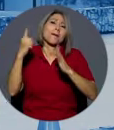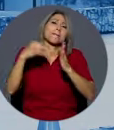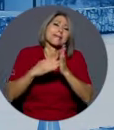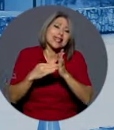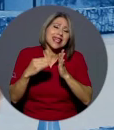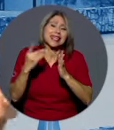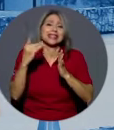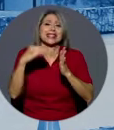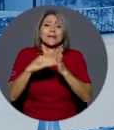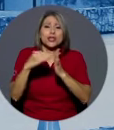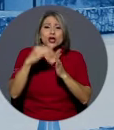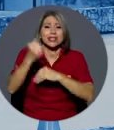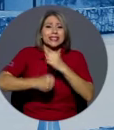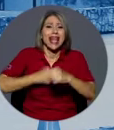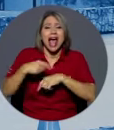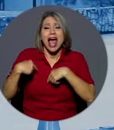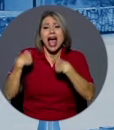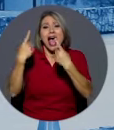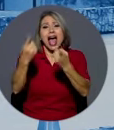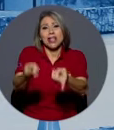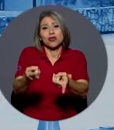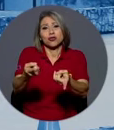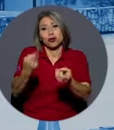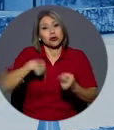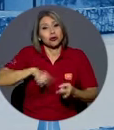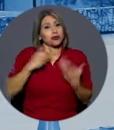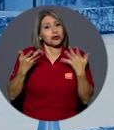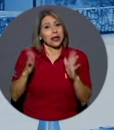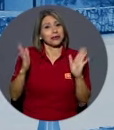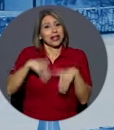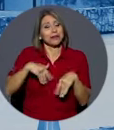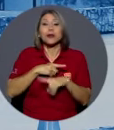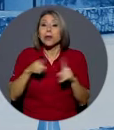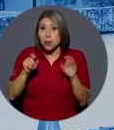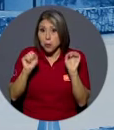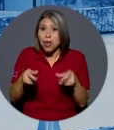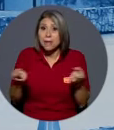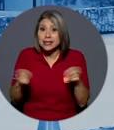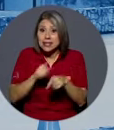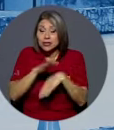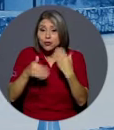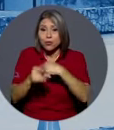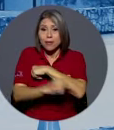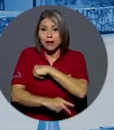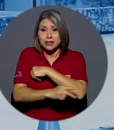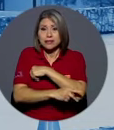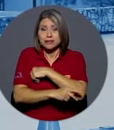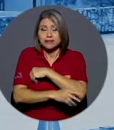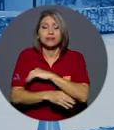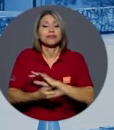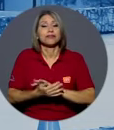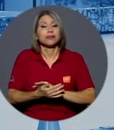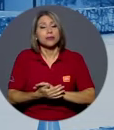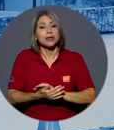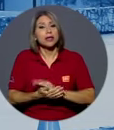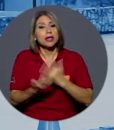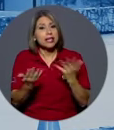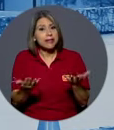si no millones de años, ya no como comunidades, porque no estaremos, pero sí, el potencial existe en todo el país. Y lo